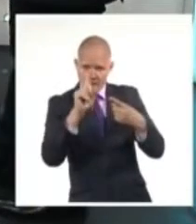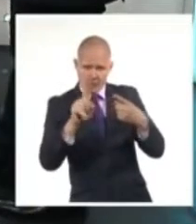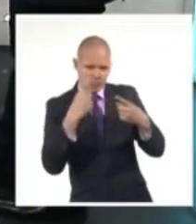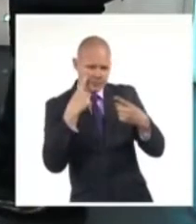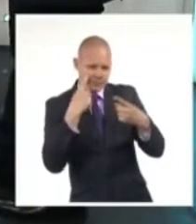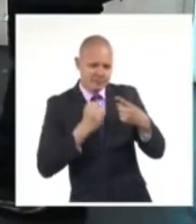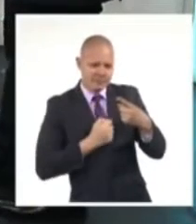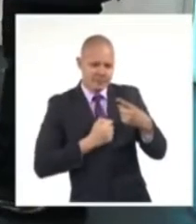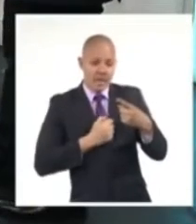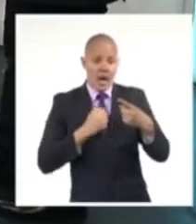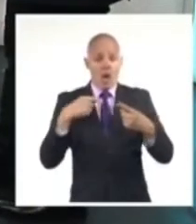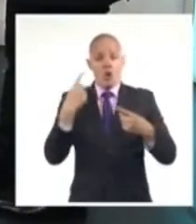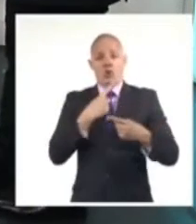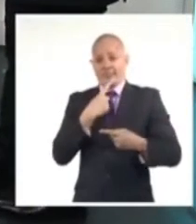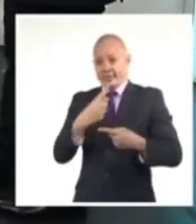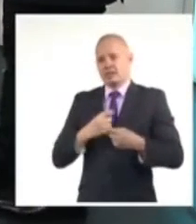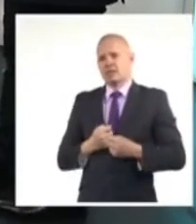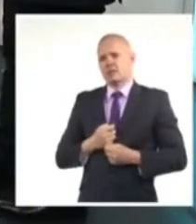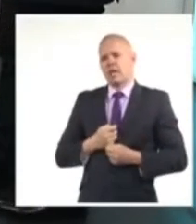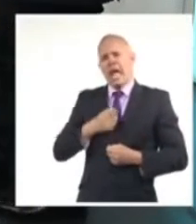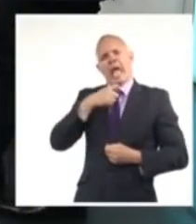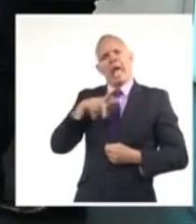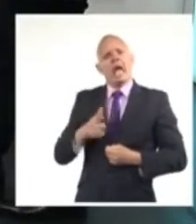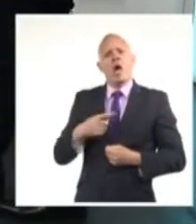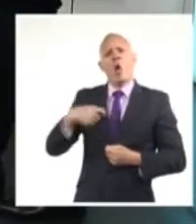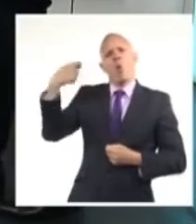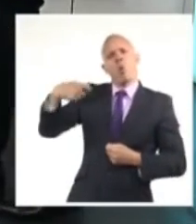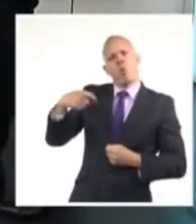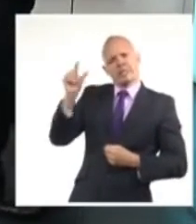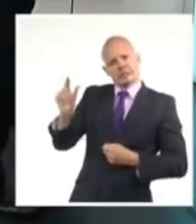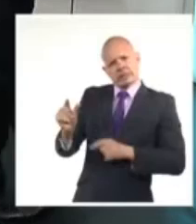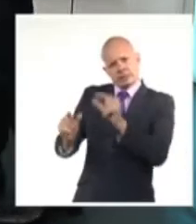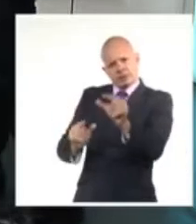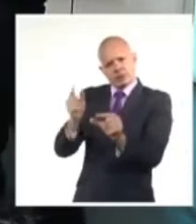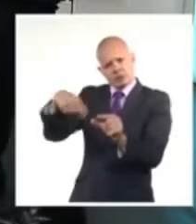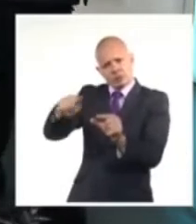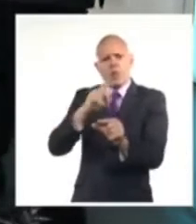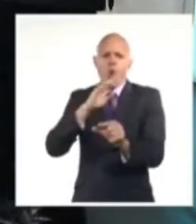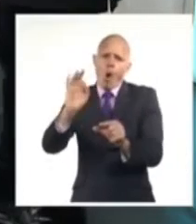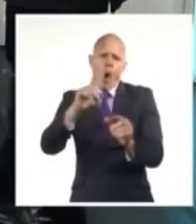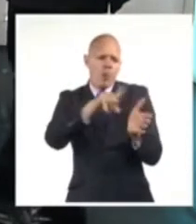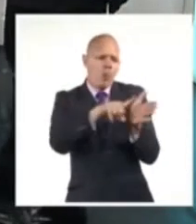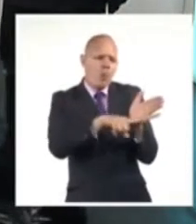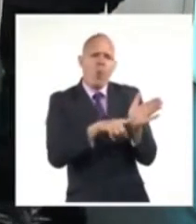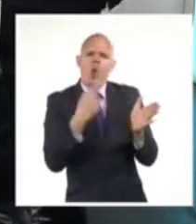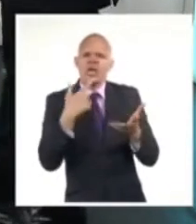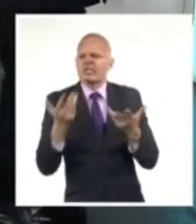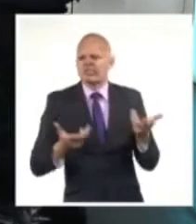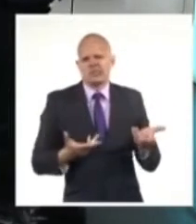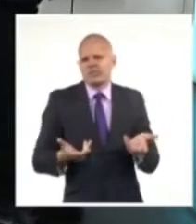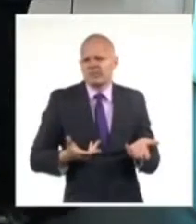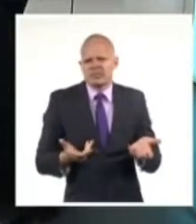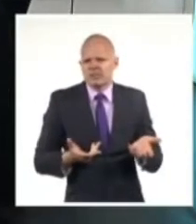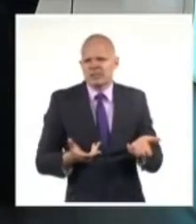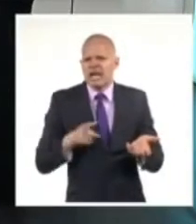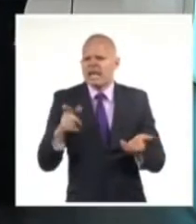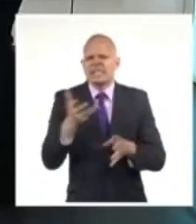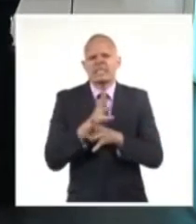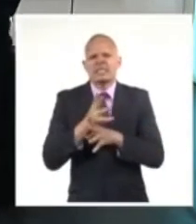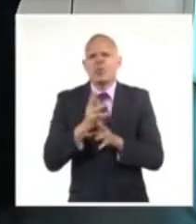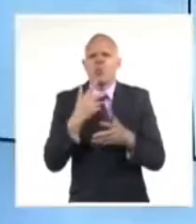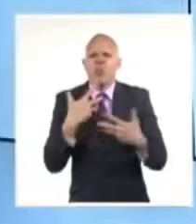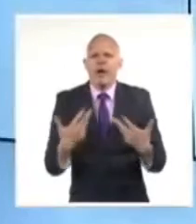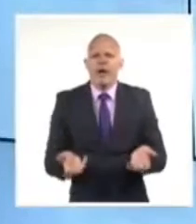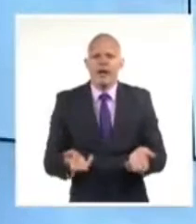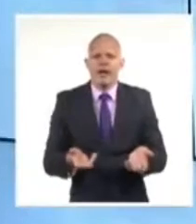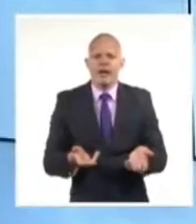de juristas, lo cual puede parecer muy elemental, pero creo que es necesario recordar, estamos hablando de quiénes, de qué profesiones, presidente. Bueno,